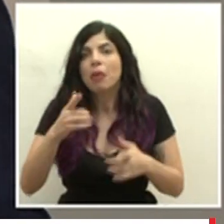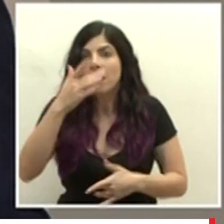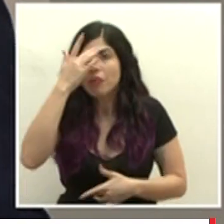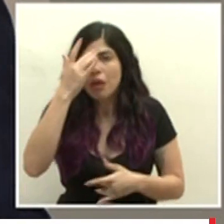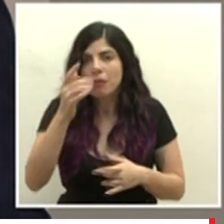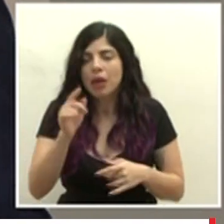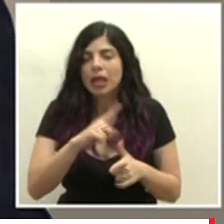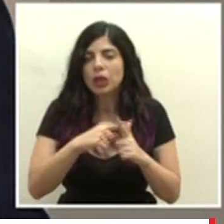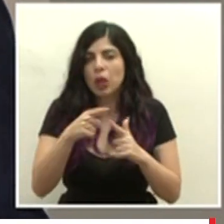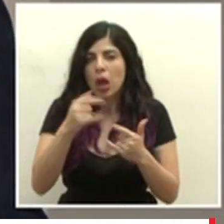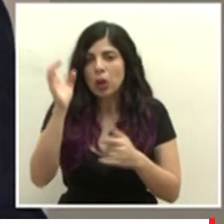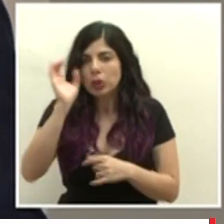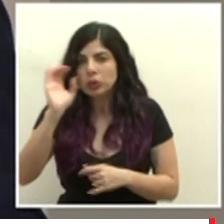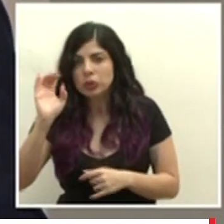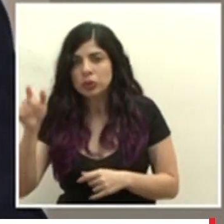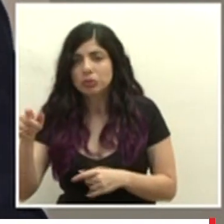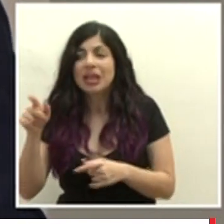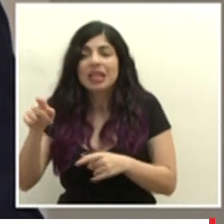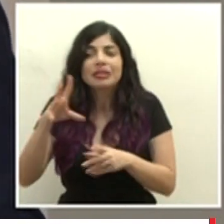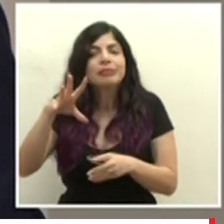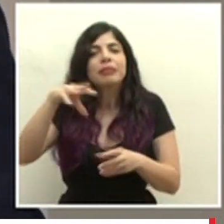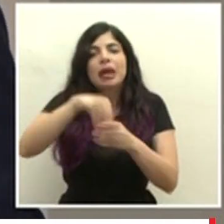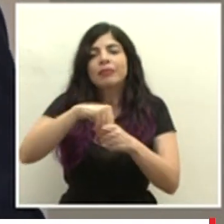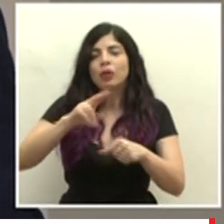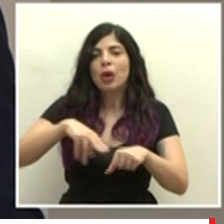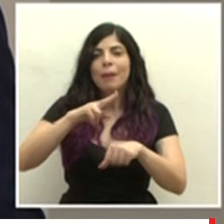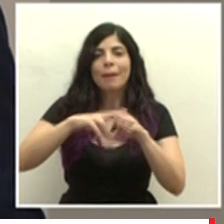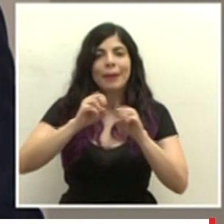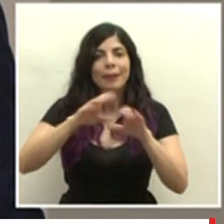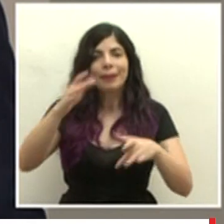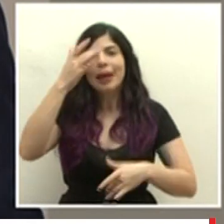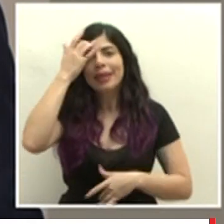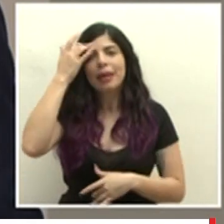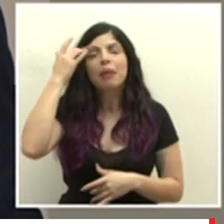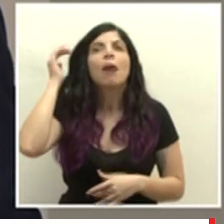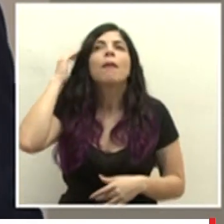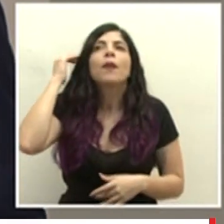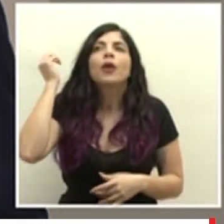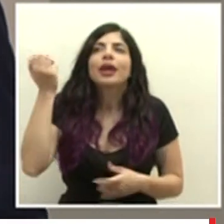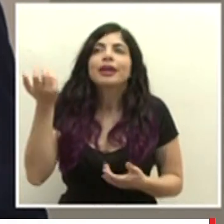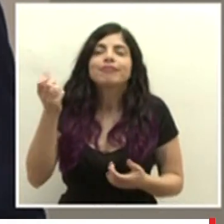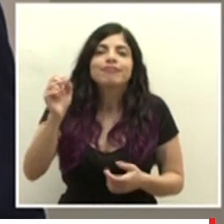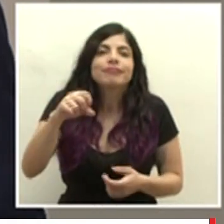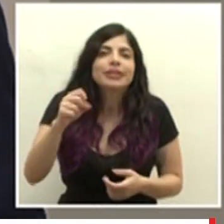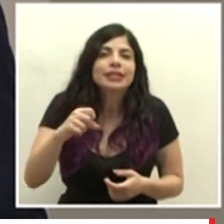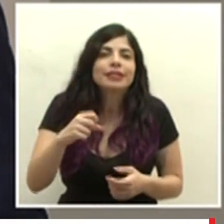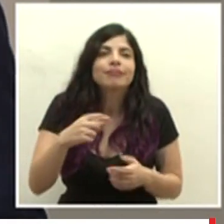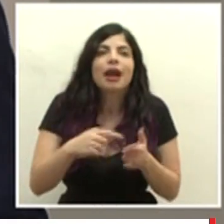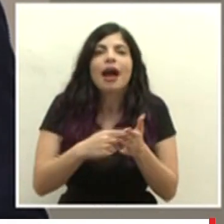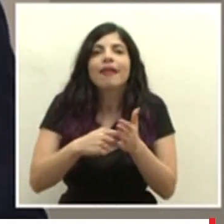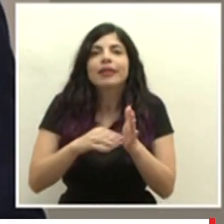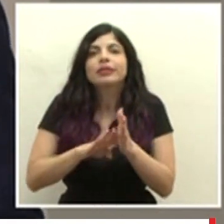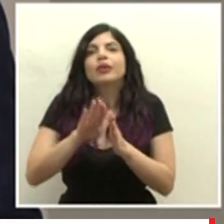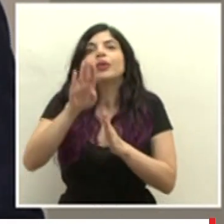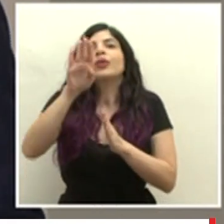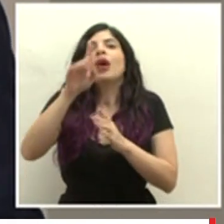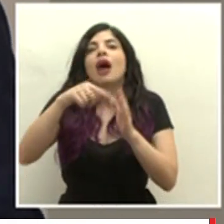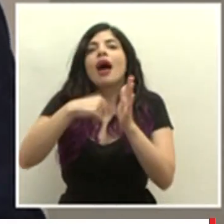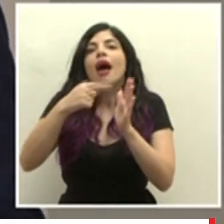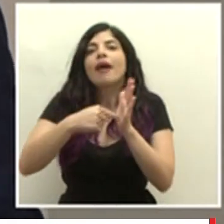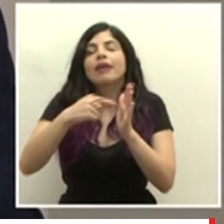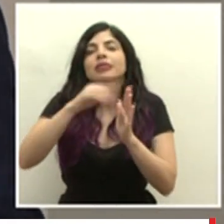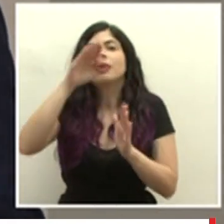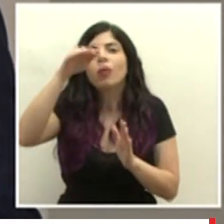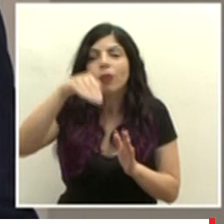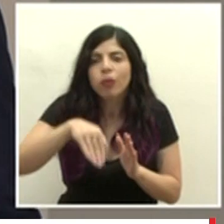lo que se conlleva en medio de una pandemia, como indicaba, que pues sí, vamos a tener altos y bajos. Obviamente la expectativa